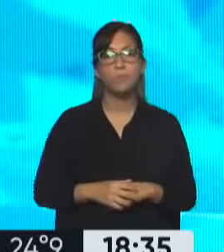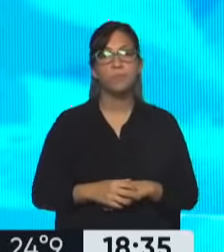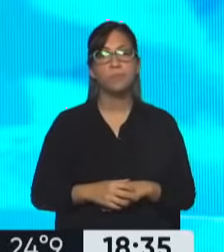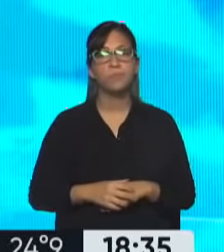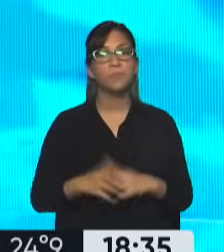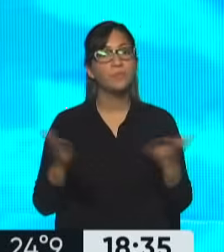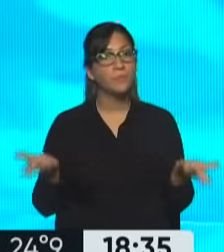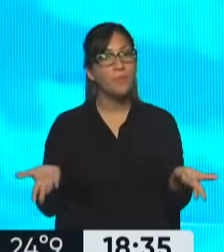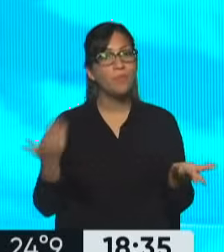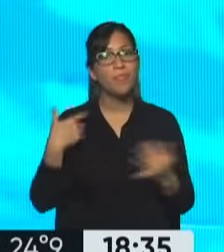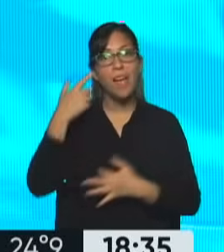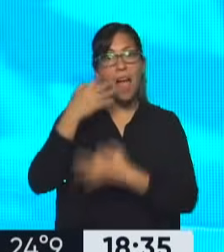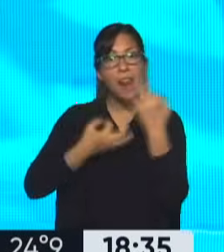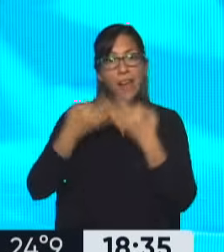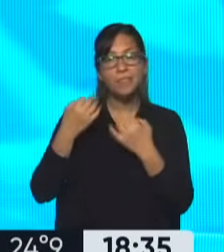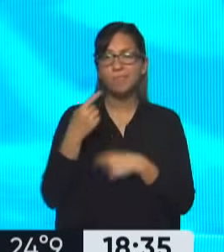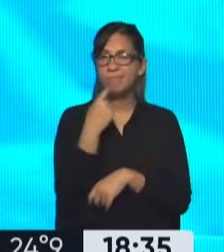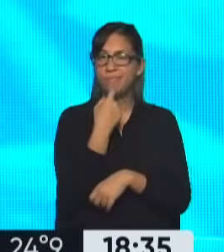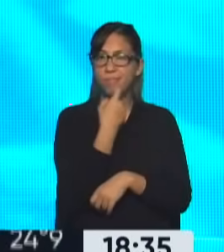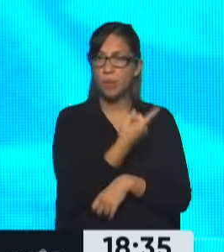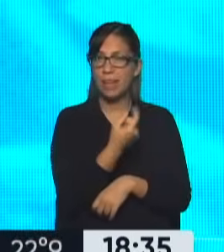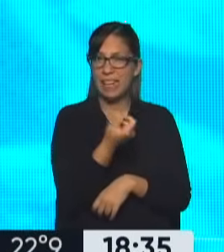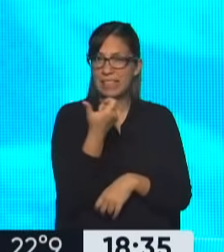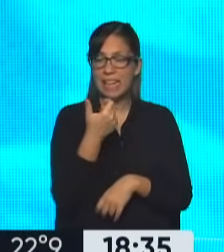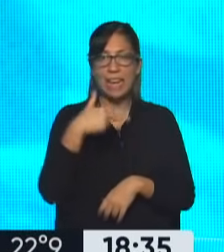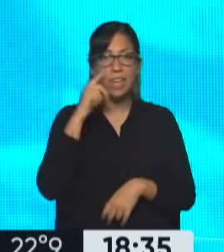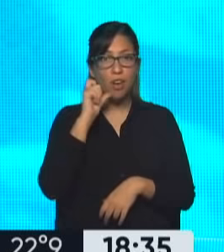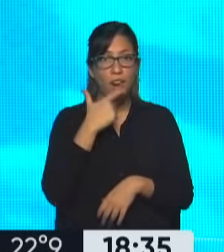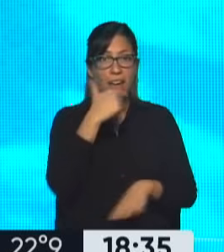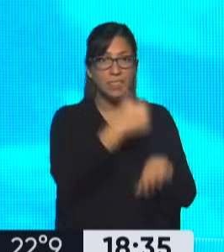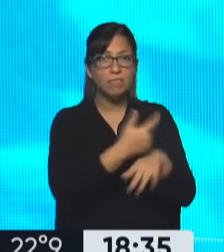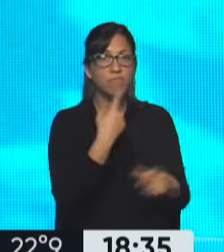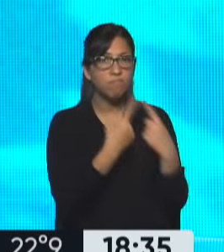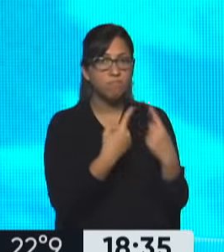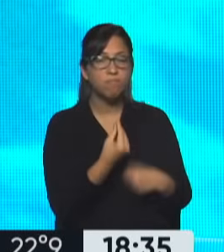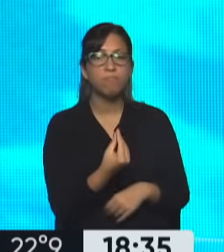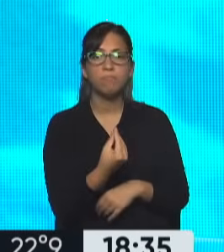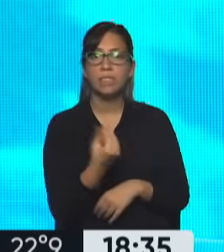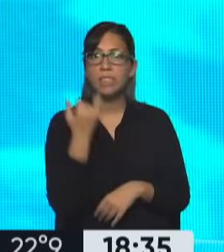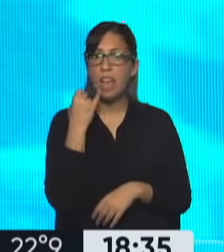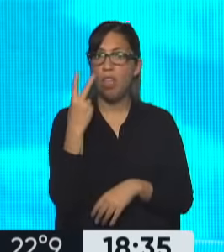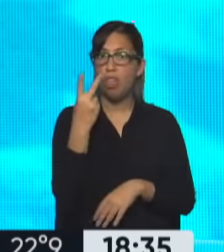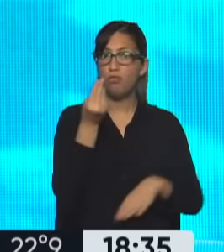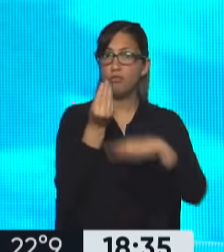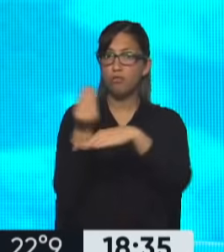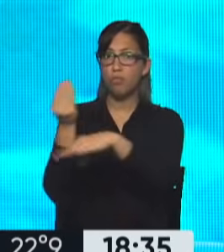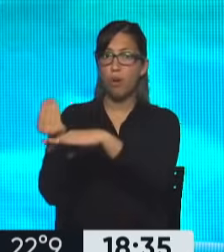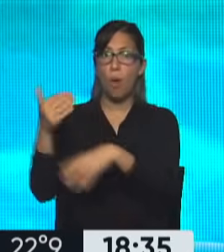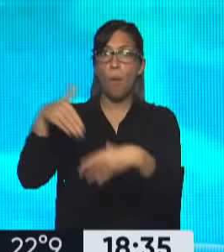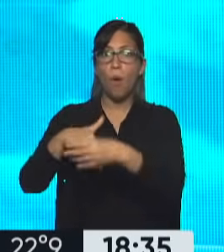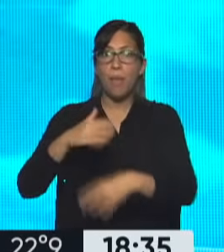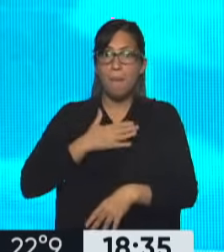Muy bien, con el análisis, y le preguntaba recién a Nicolás Fiorentino qué pasó, por qué por lo menos hubo dos precandidatos que no pudieron votarse a sí